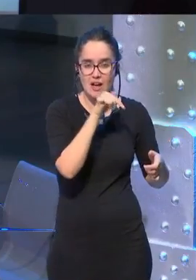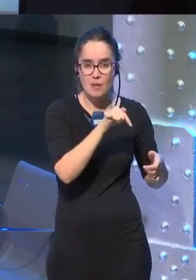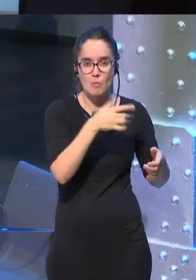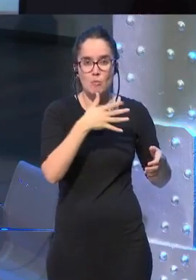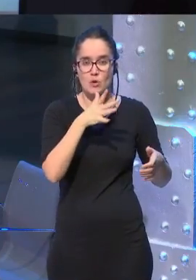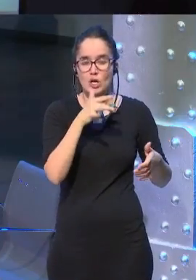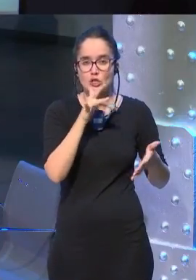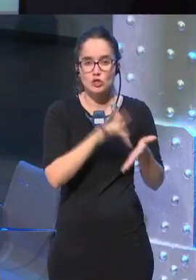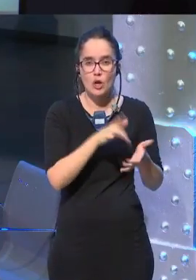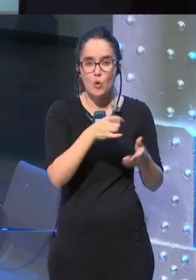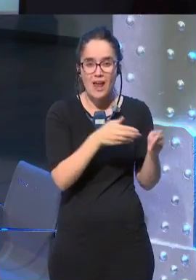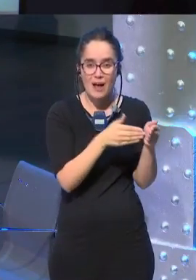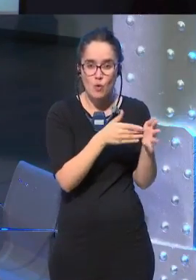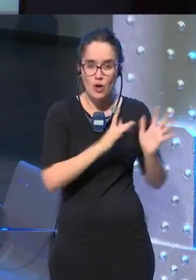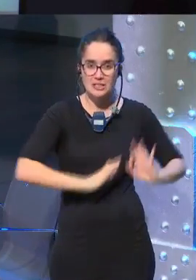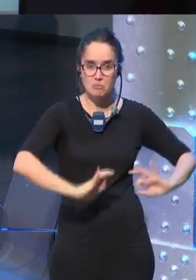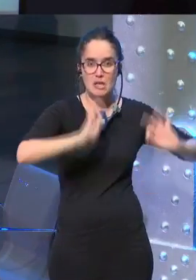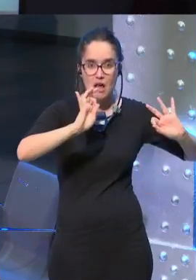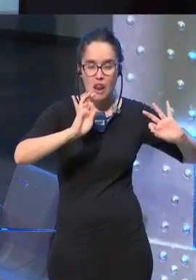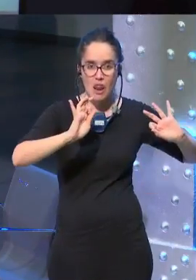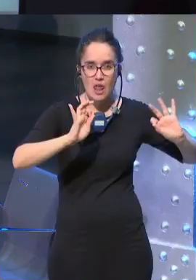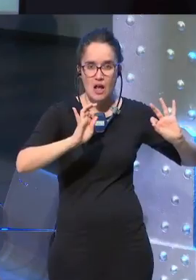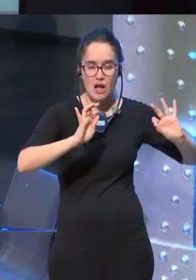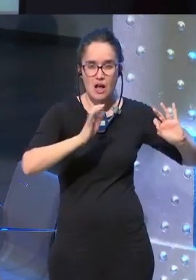porque tienen un ángulo específico.